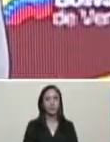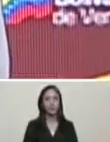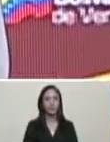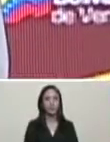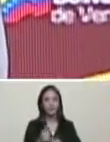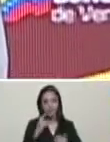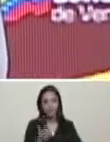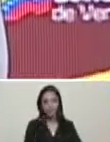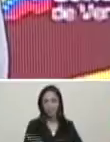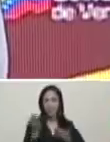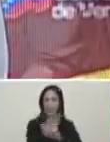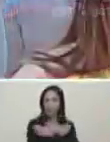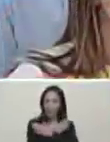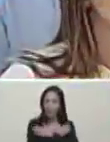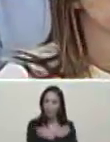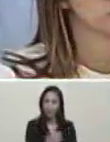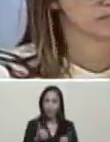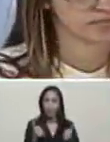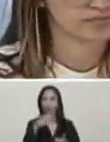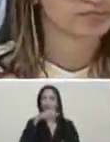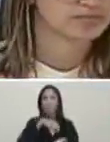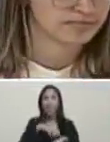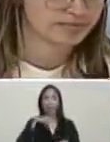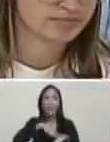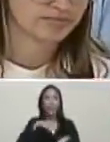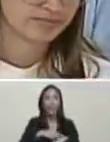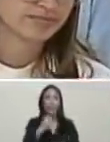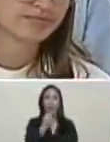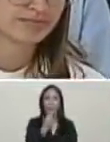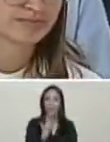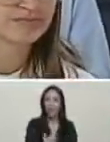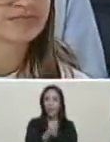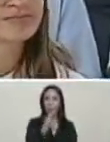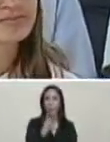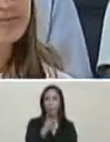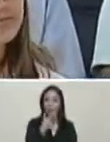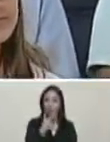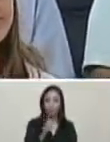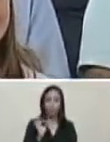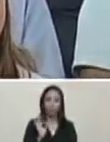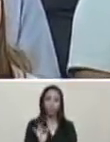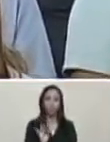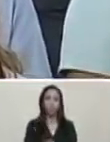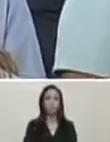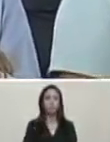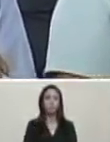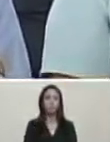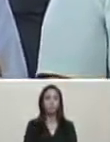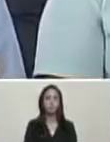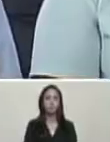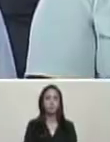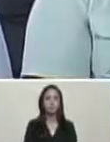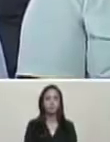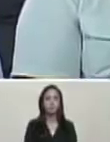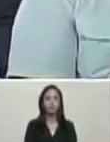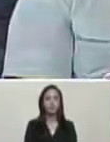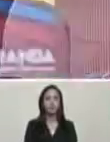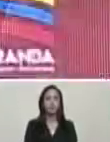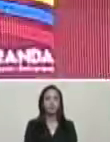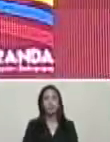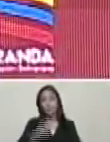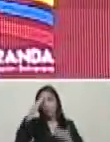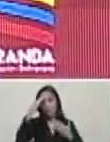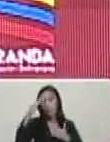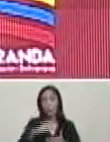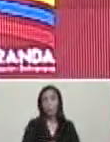Lo felicito, tiene el estado Miranda bonito, bonito, bonito, se lo dije. Y quiero saludar